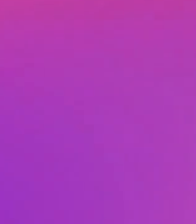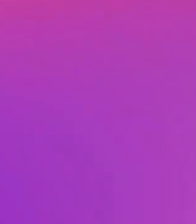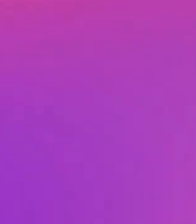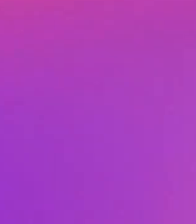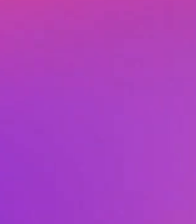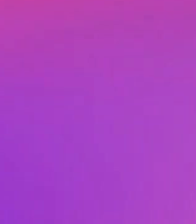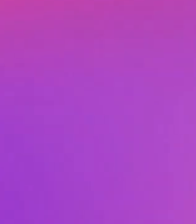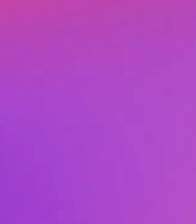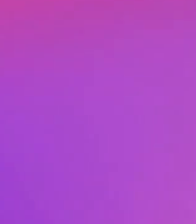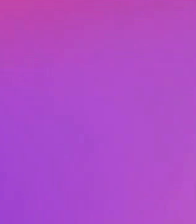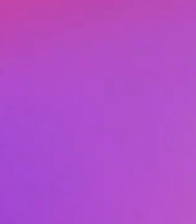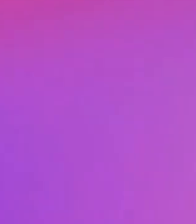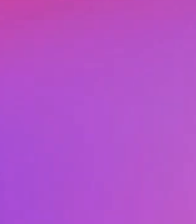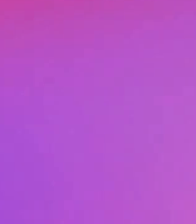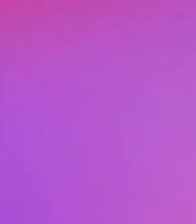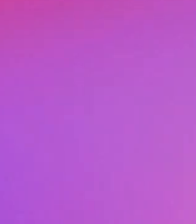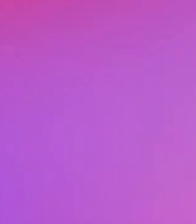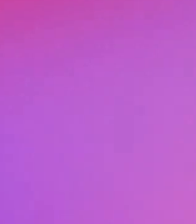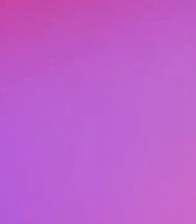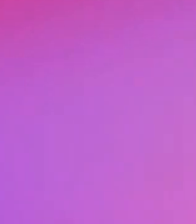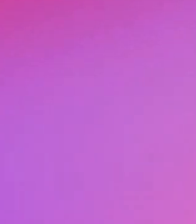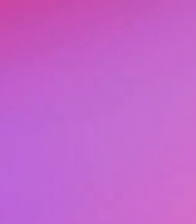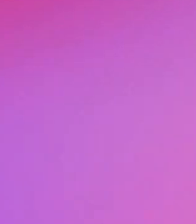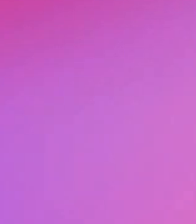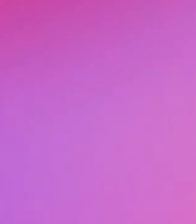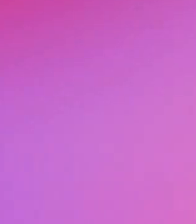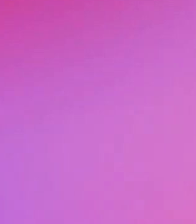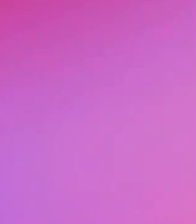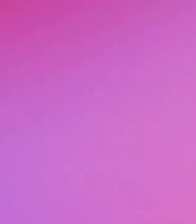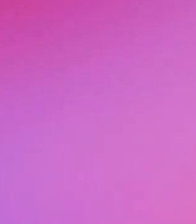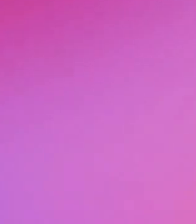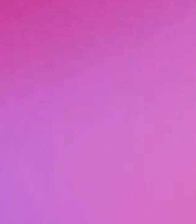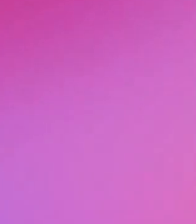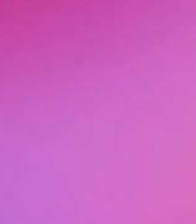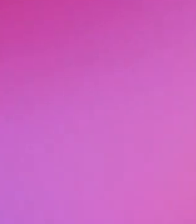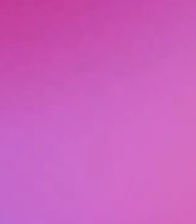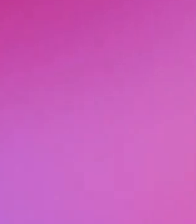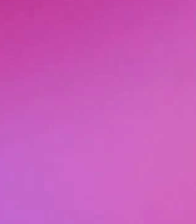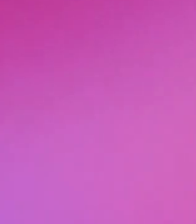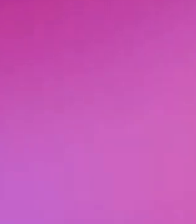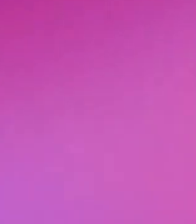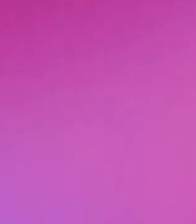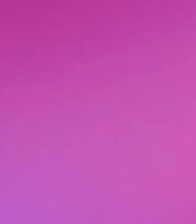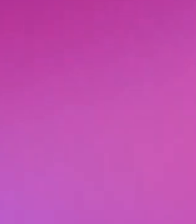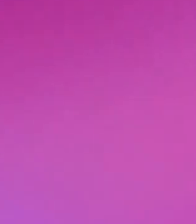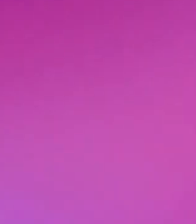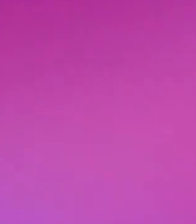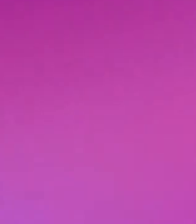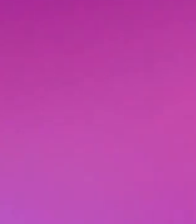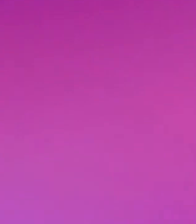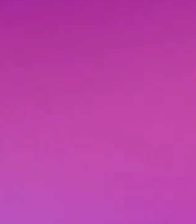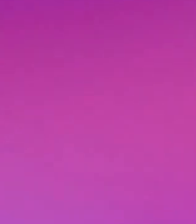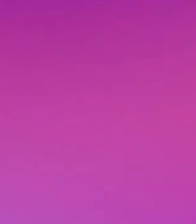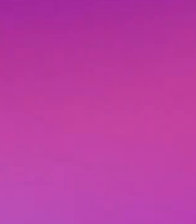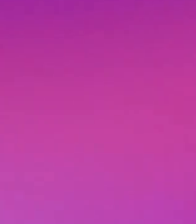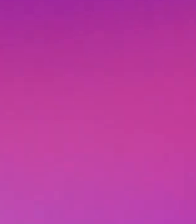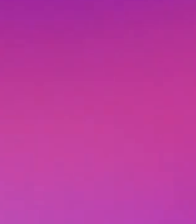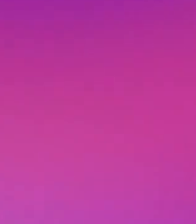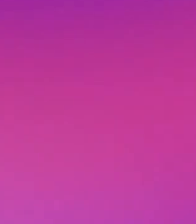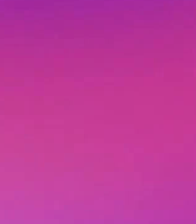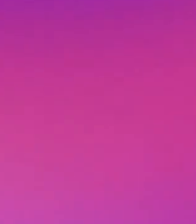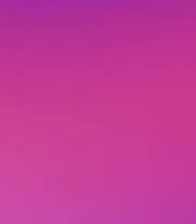Si tienes dudas o necesitas ayuda, llama al Centro de Apoyo Pedagógico a Distancia. El número de teléfono para secundaria es